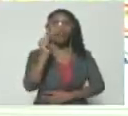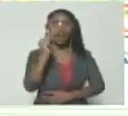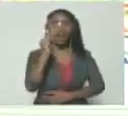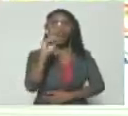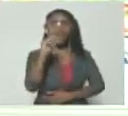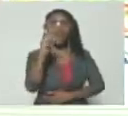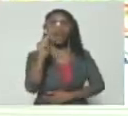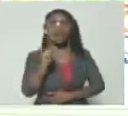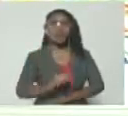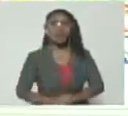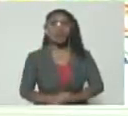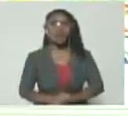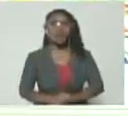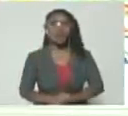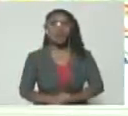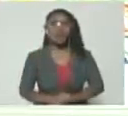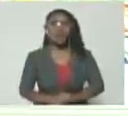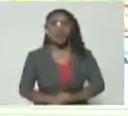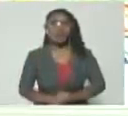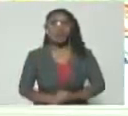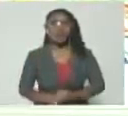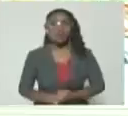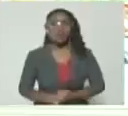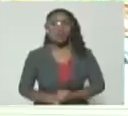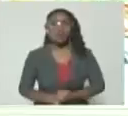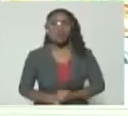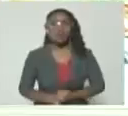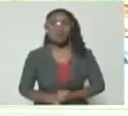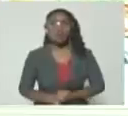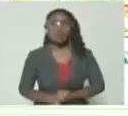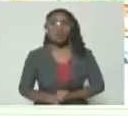Qué vaina. Chicharrón.